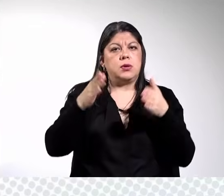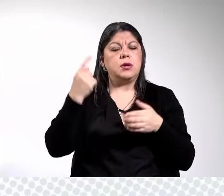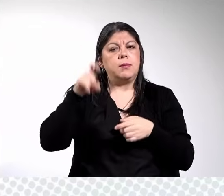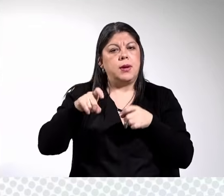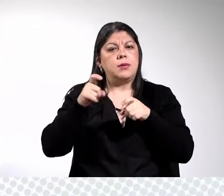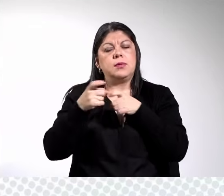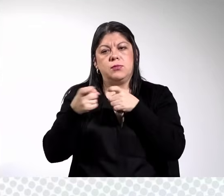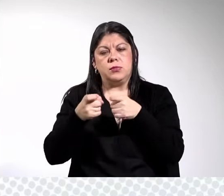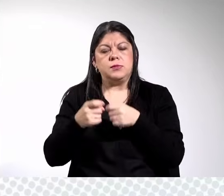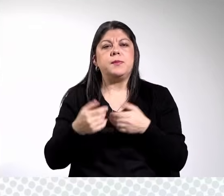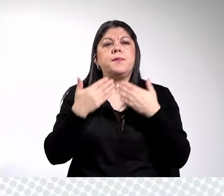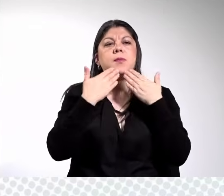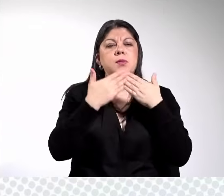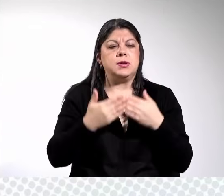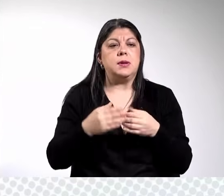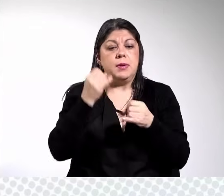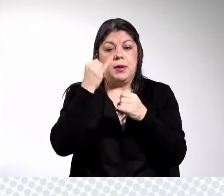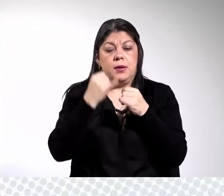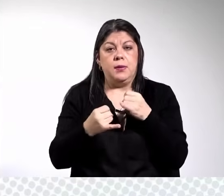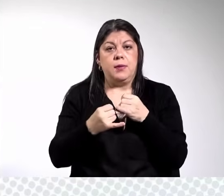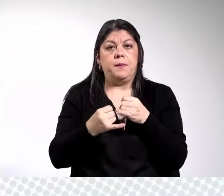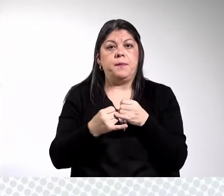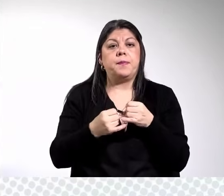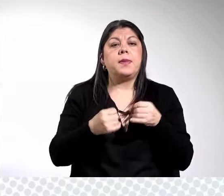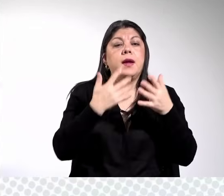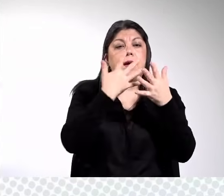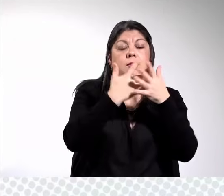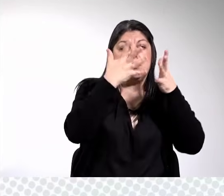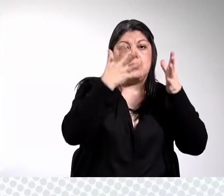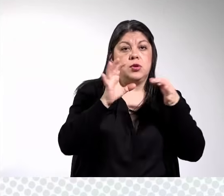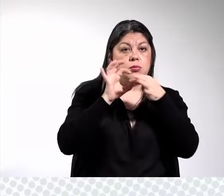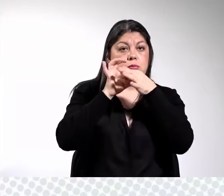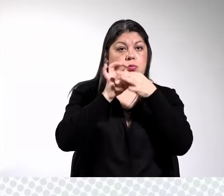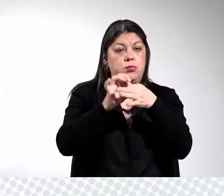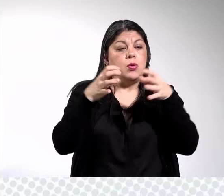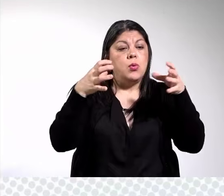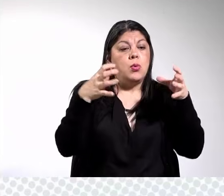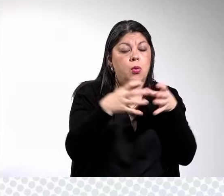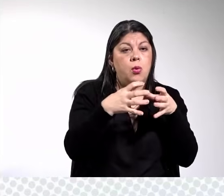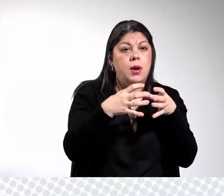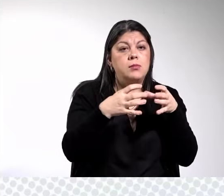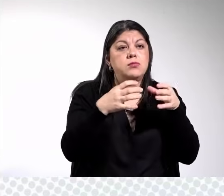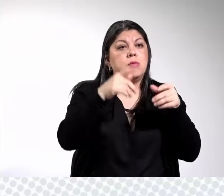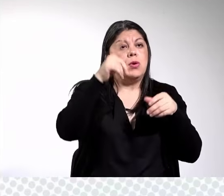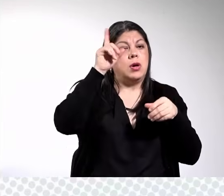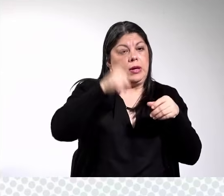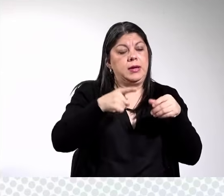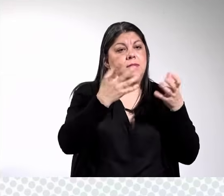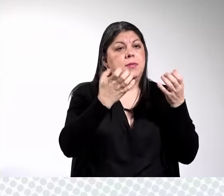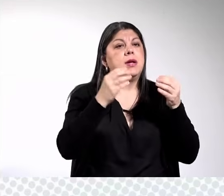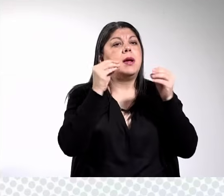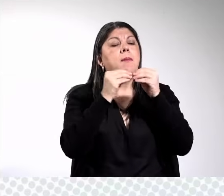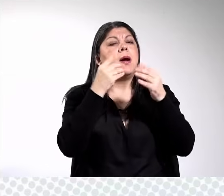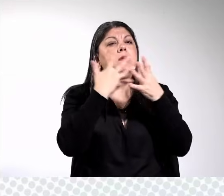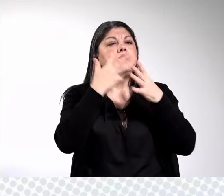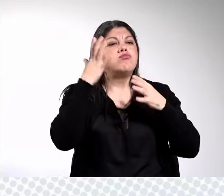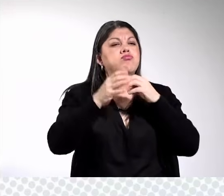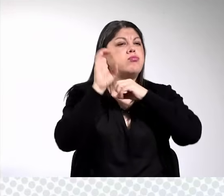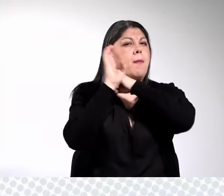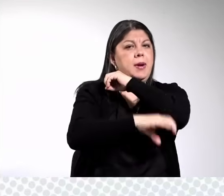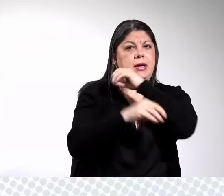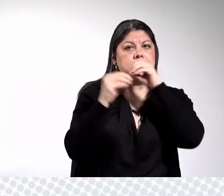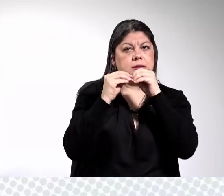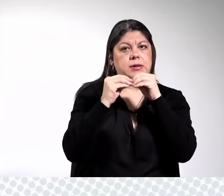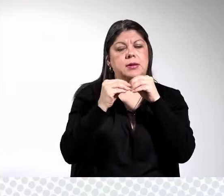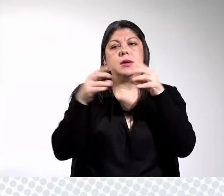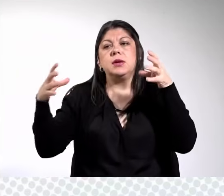controlarlo. Muchas gracias. Ya para cerrar, la opinión pública se divide hoy entre aquella que exige mayor castigo para la población privada de libertad